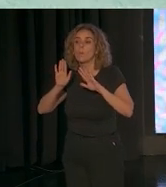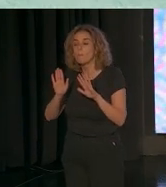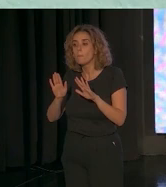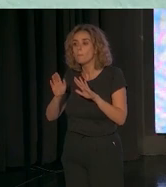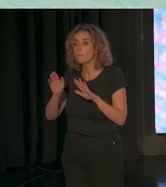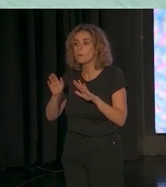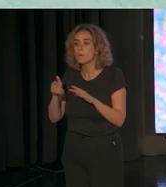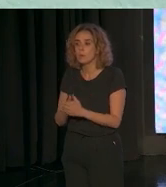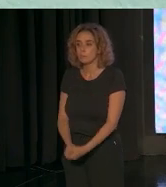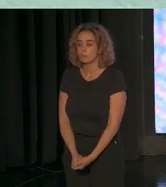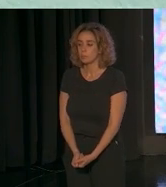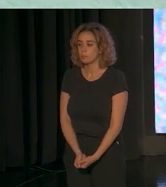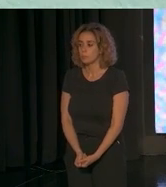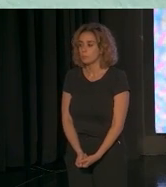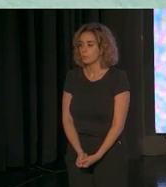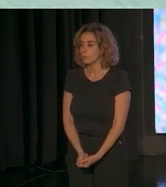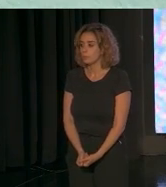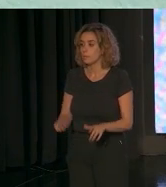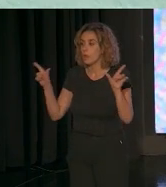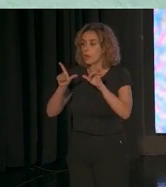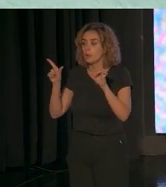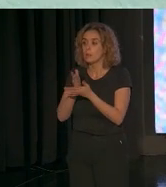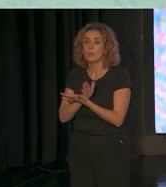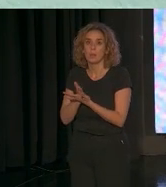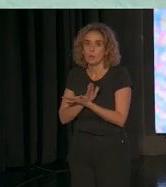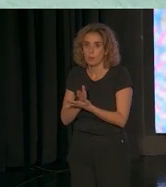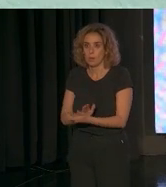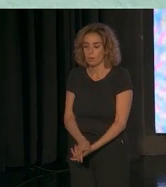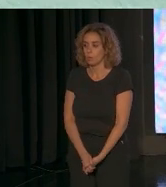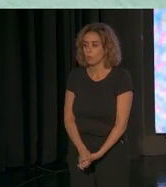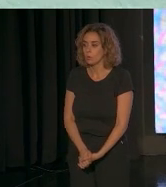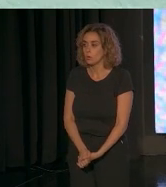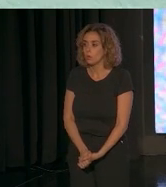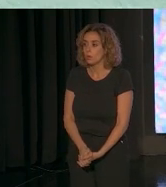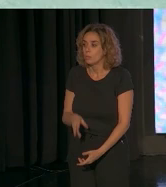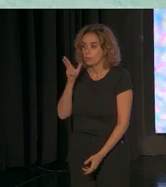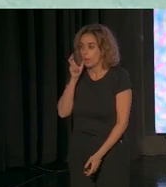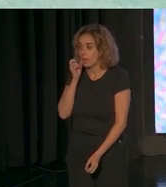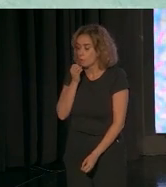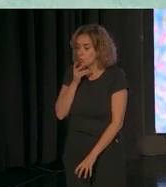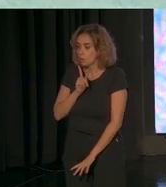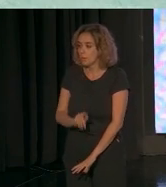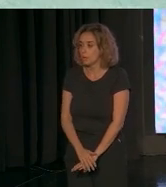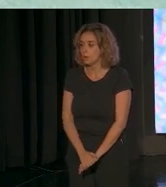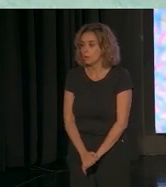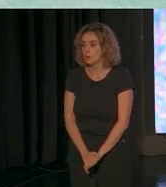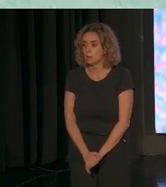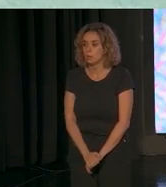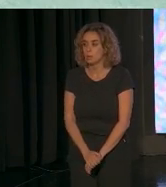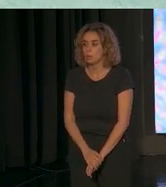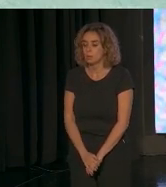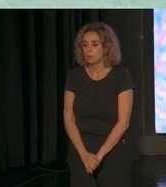que subyace a la teleintervención en las prácticas centradas en la familia. Ahí tienen ustedes esa parte de temas globales